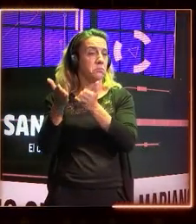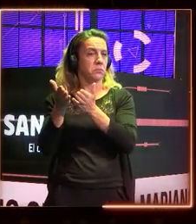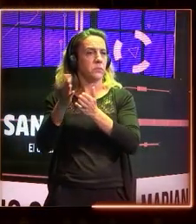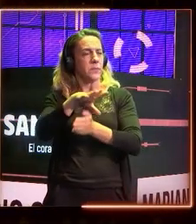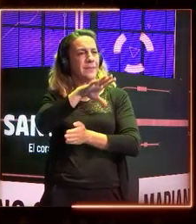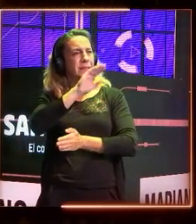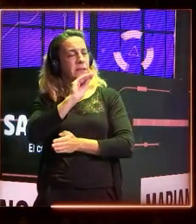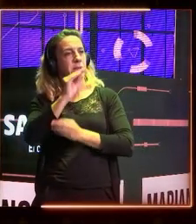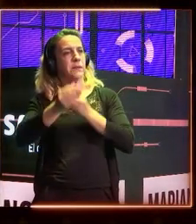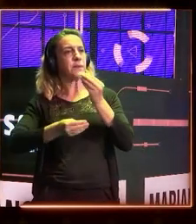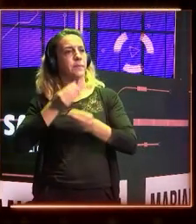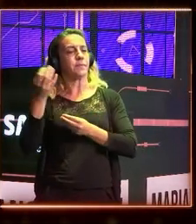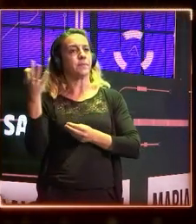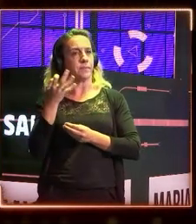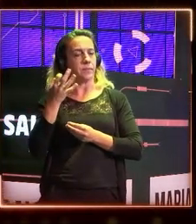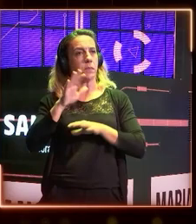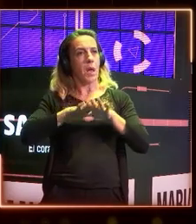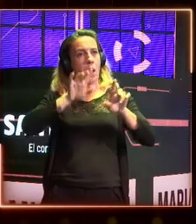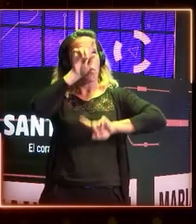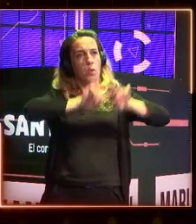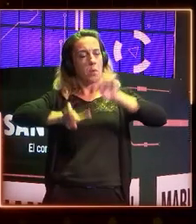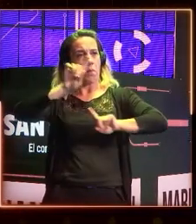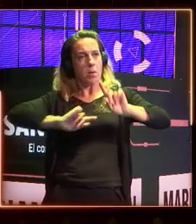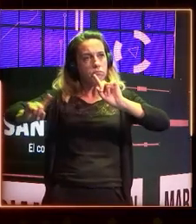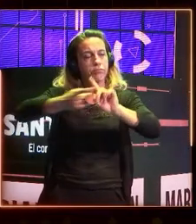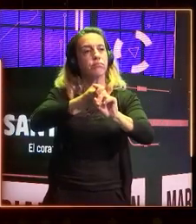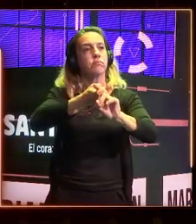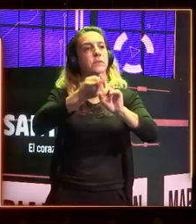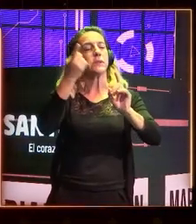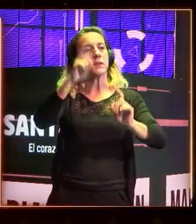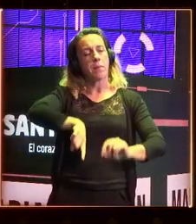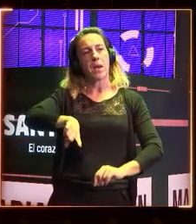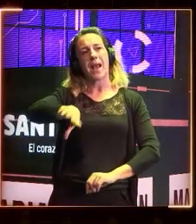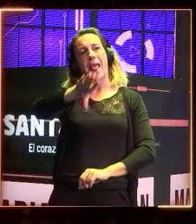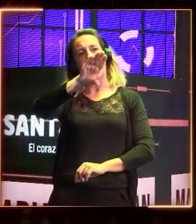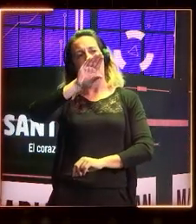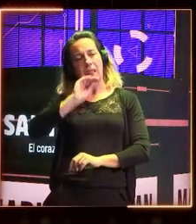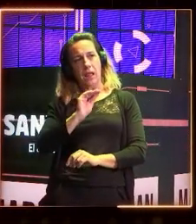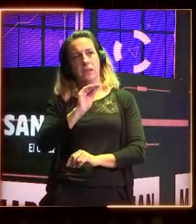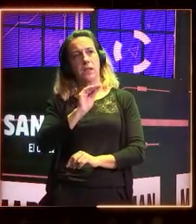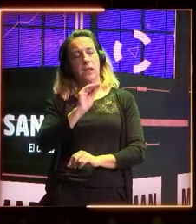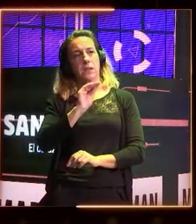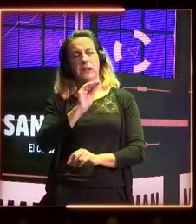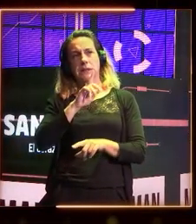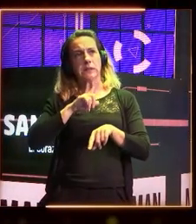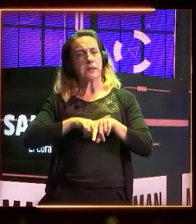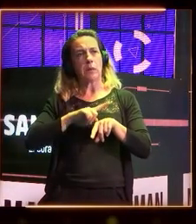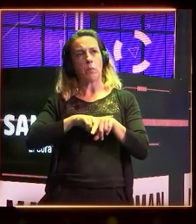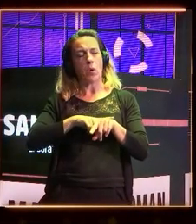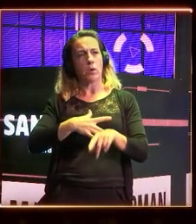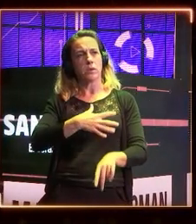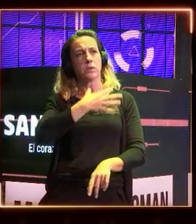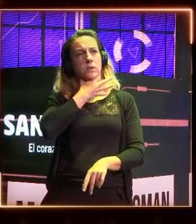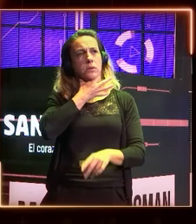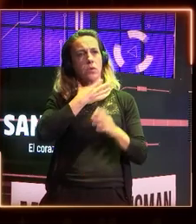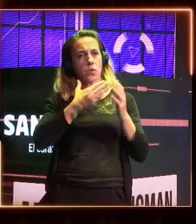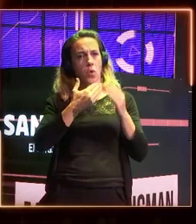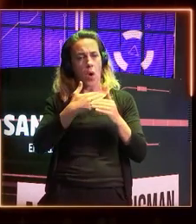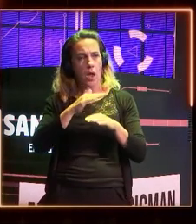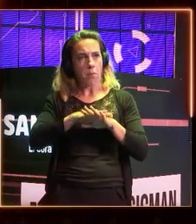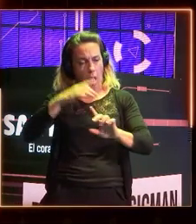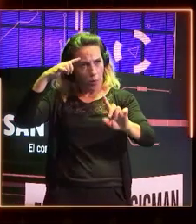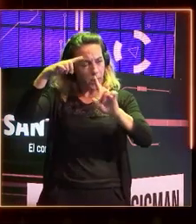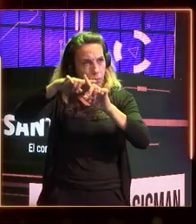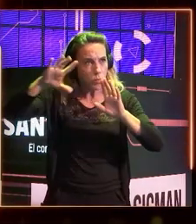hacer es dec entienden Cómo se resuelve el problema pero al mismo tiempo entienden con bastante tragedia que no hay tiempo para hacer aquello que ellos tienen que